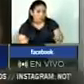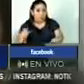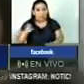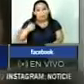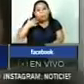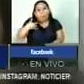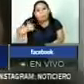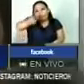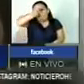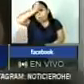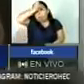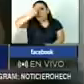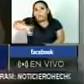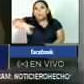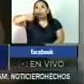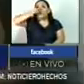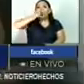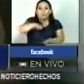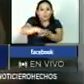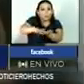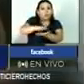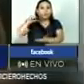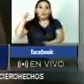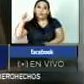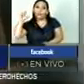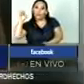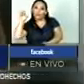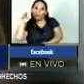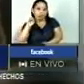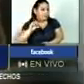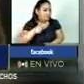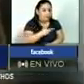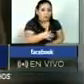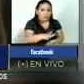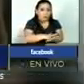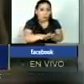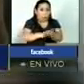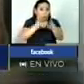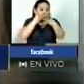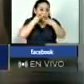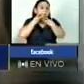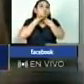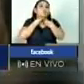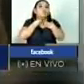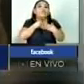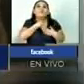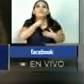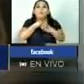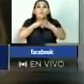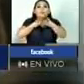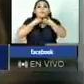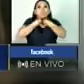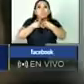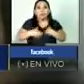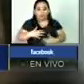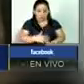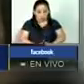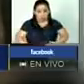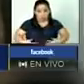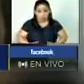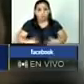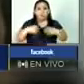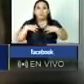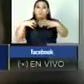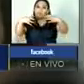ingieren accidentalmente cloro o sustancias de limpieza estas cosas son corrosivas causan quemaduras en la garganta el estómago los